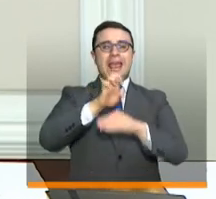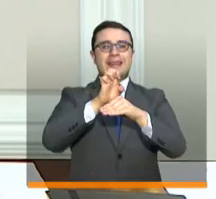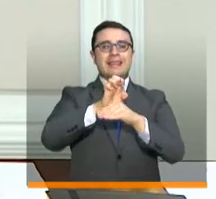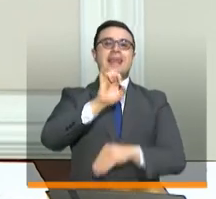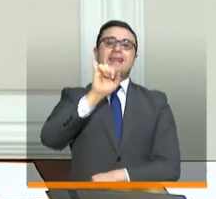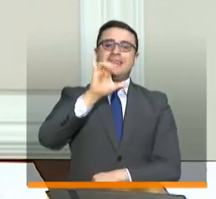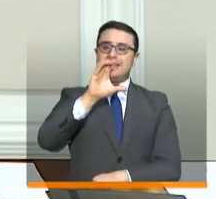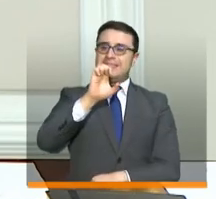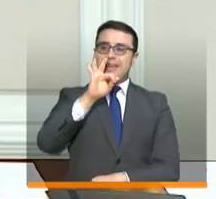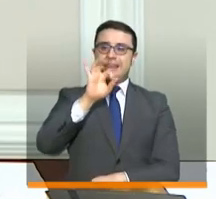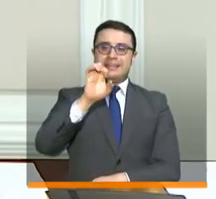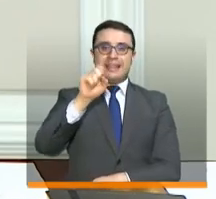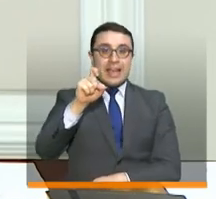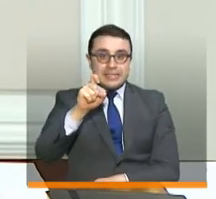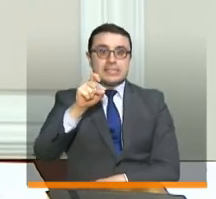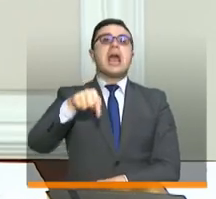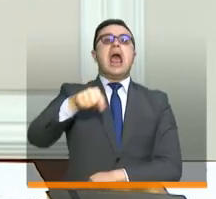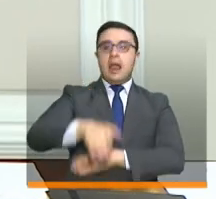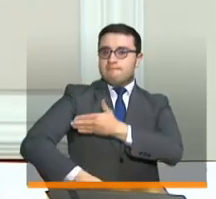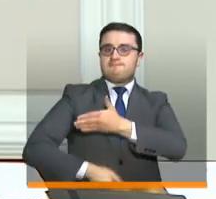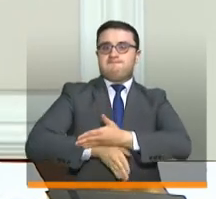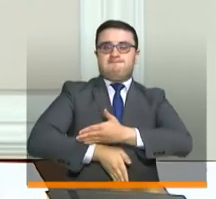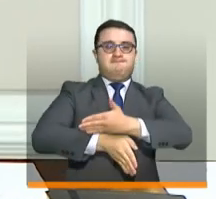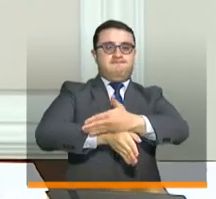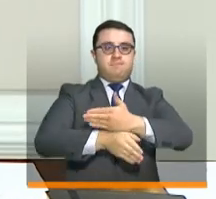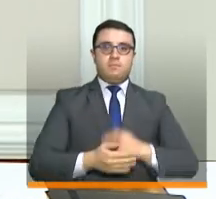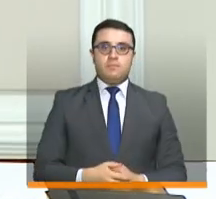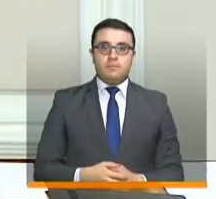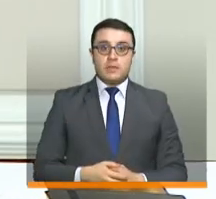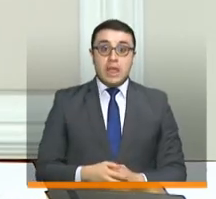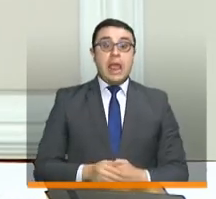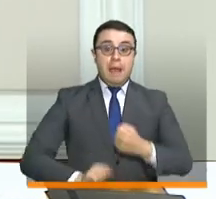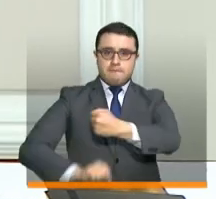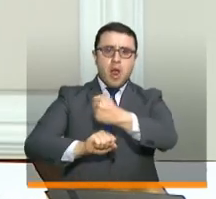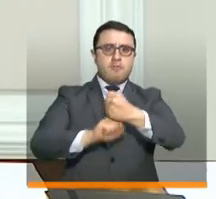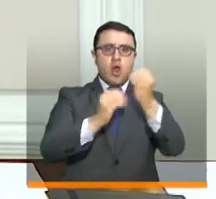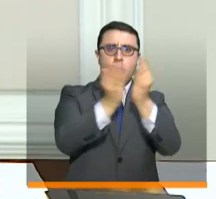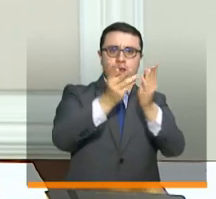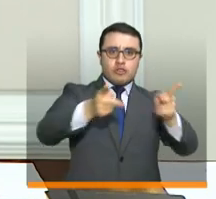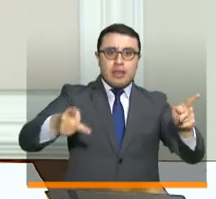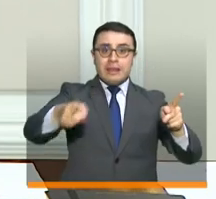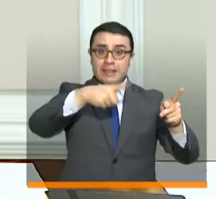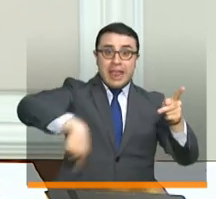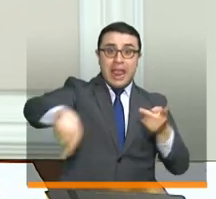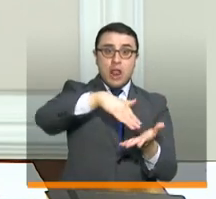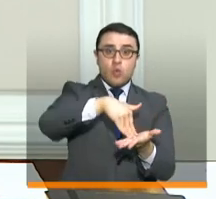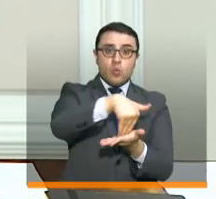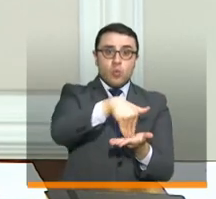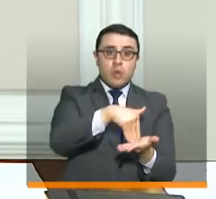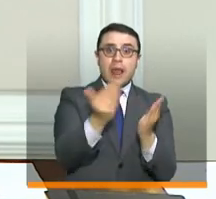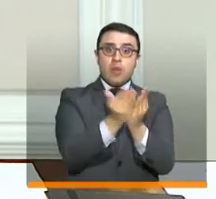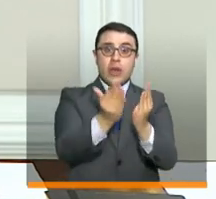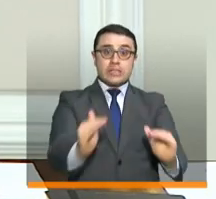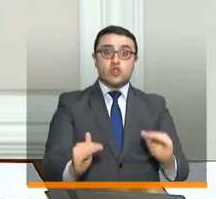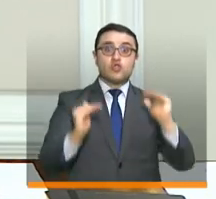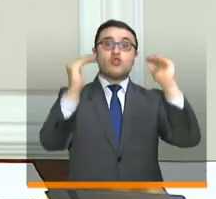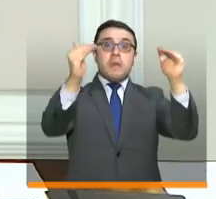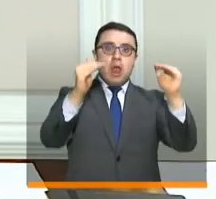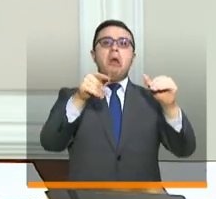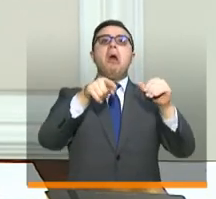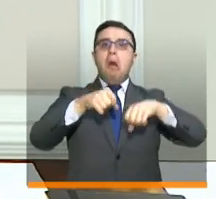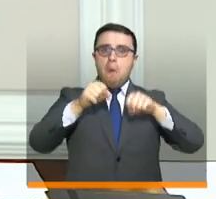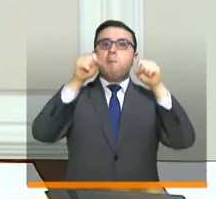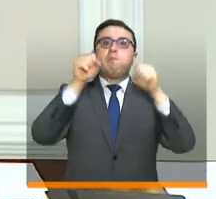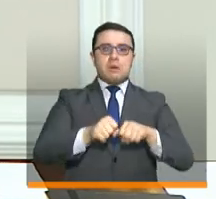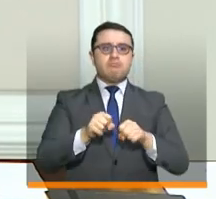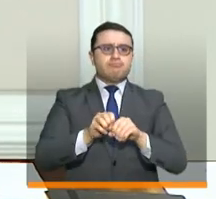importante, vamos a mantener el apoyo a muchos estudiantes en condición de vulnerabilidad en la educación superior, que nos va a permitir